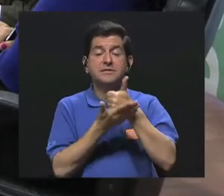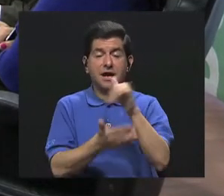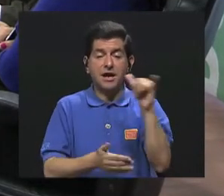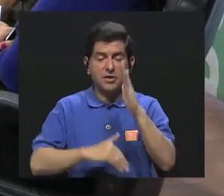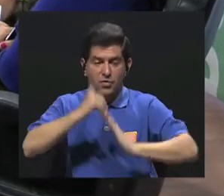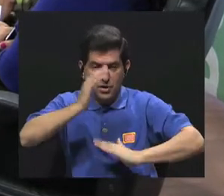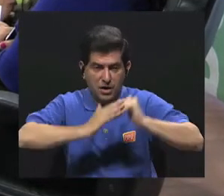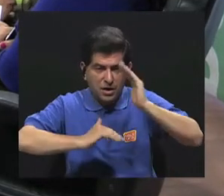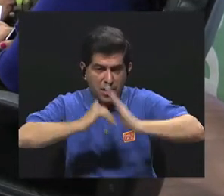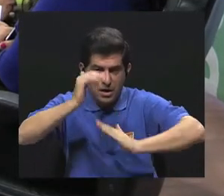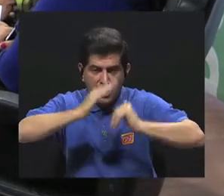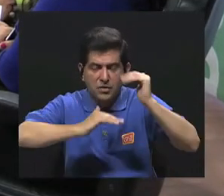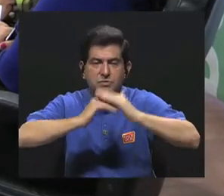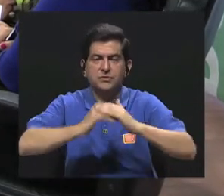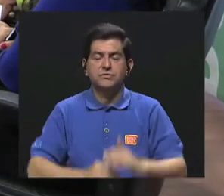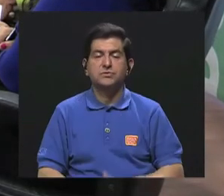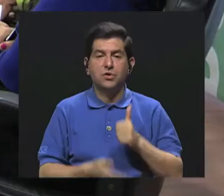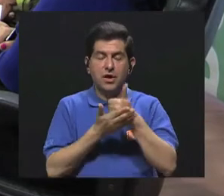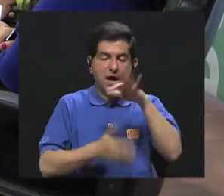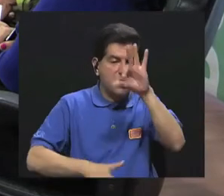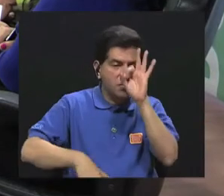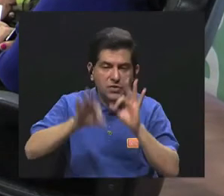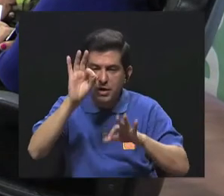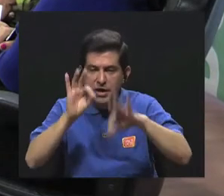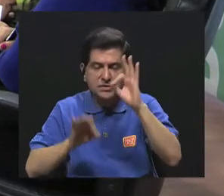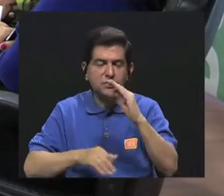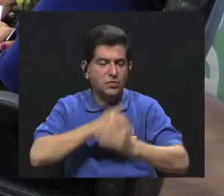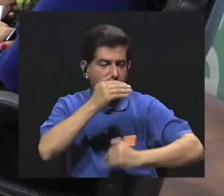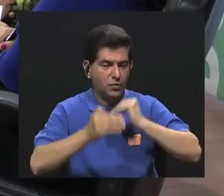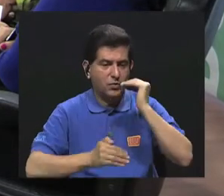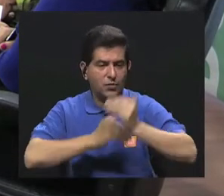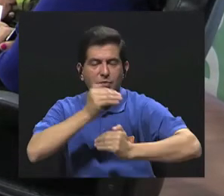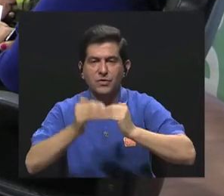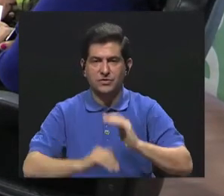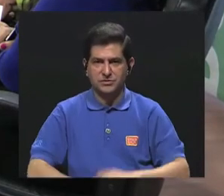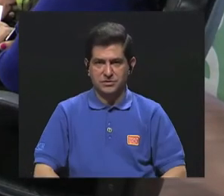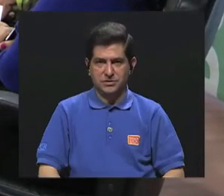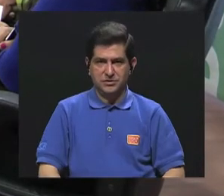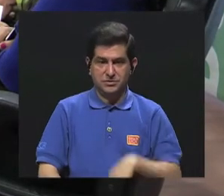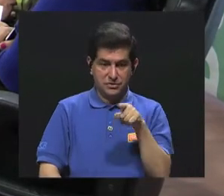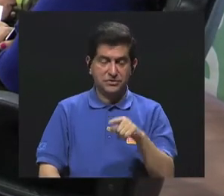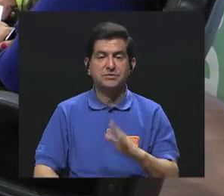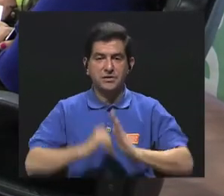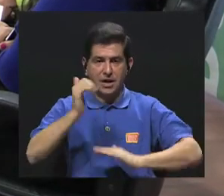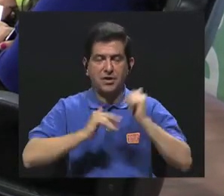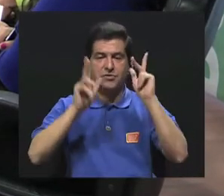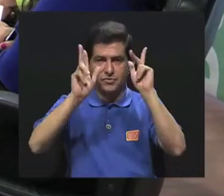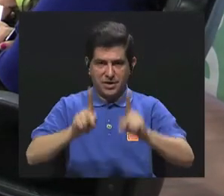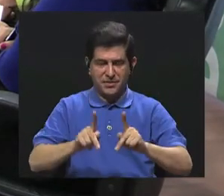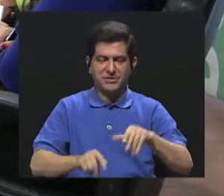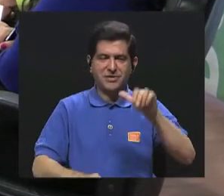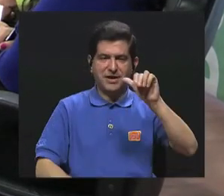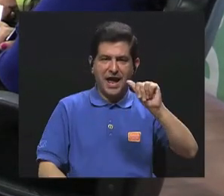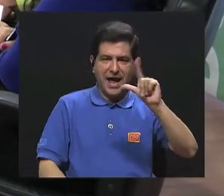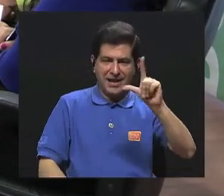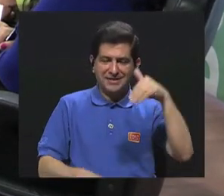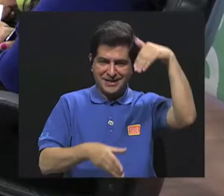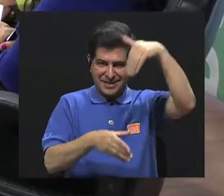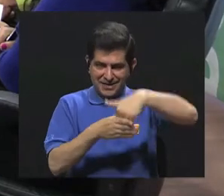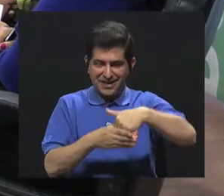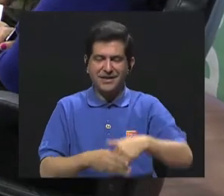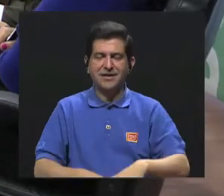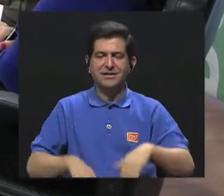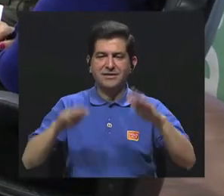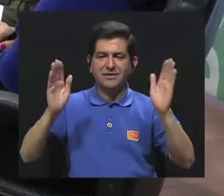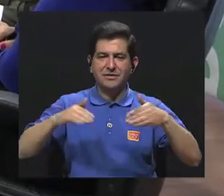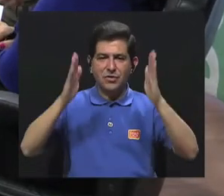construir y ayudar a escoger los procesos que construían el personaje de Alexandra dentro de Los